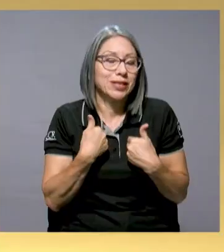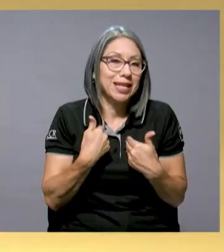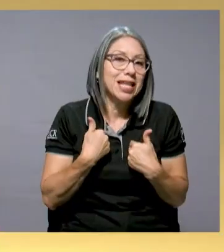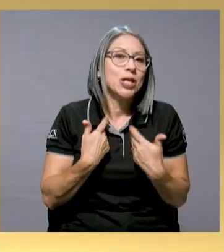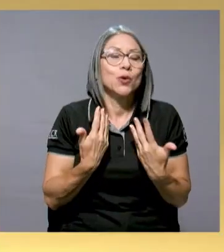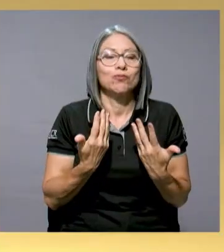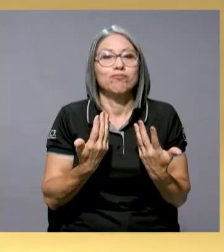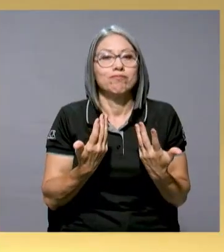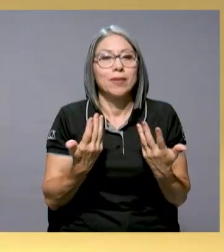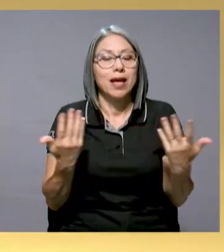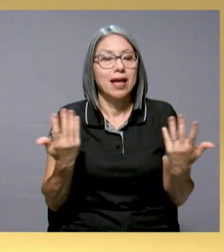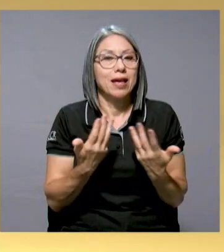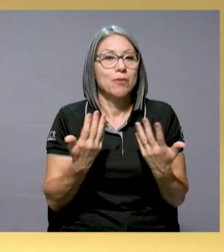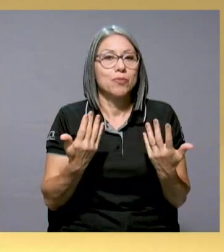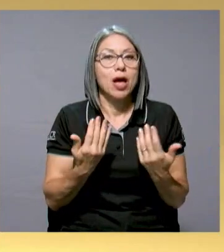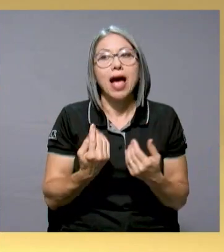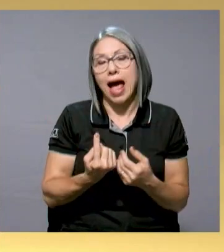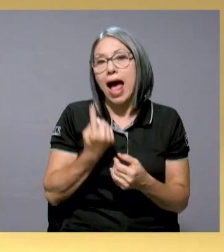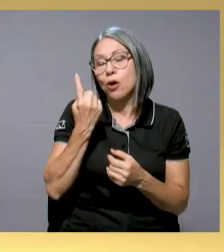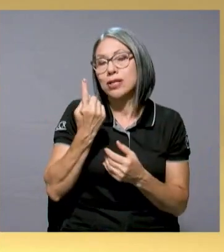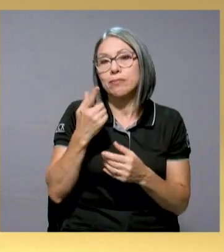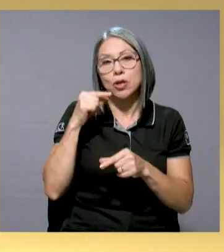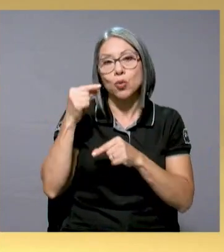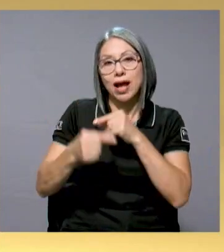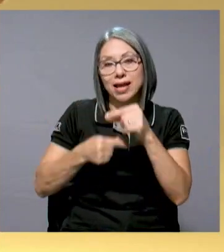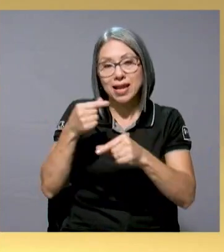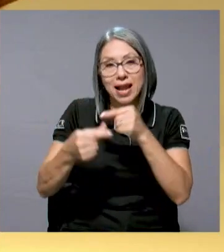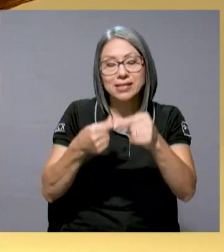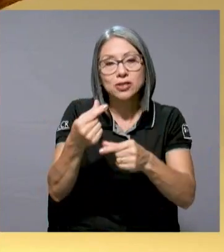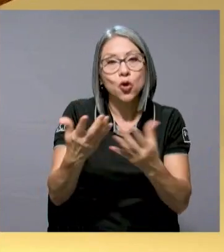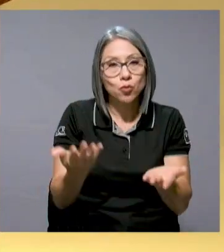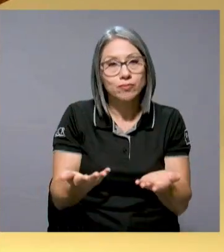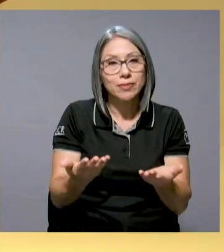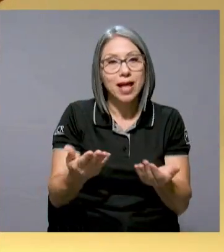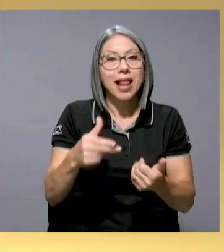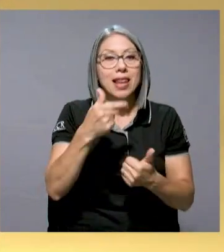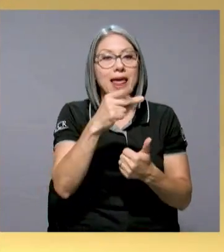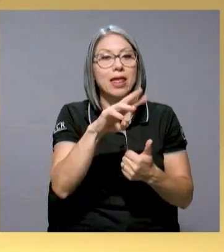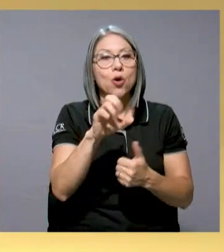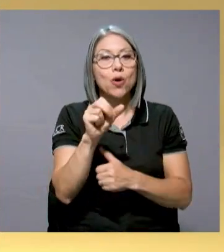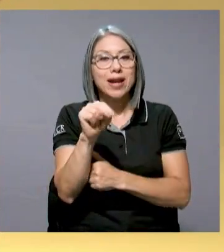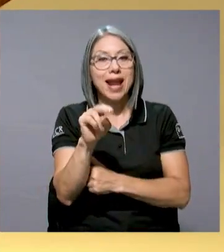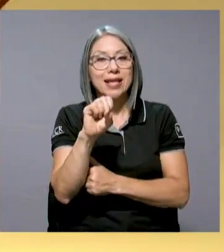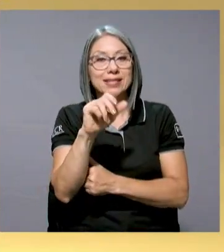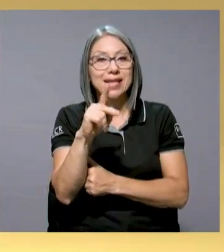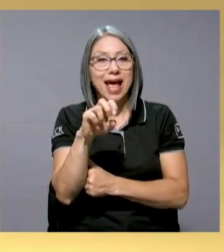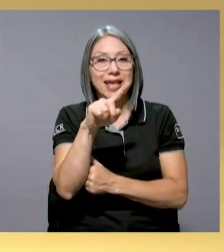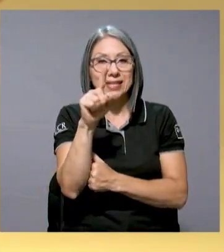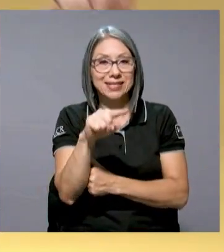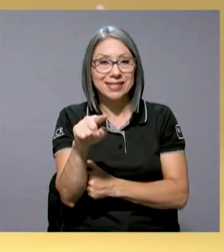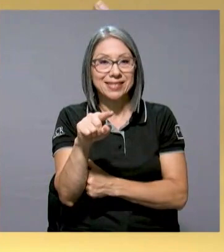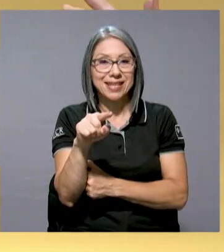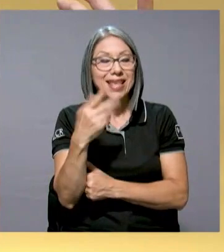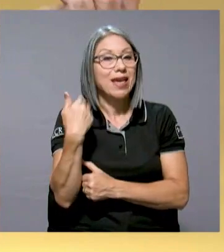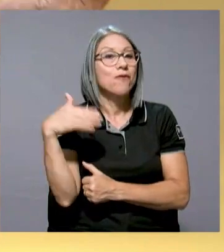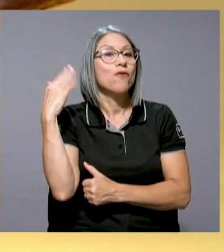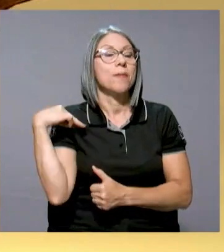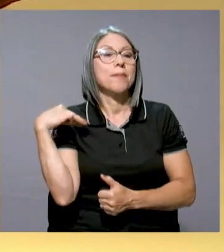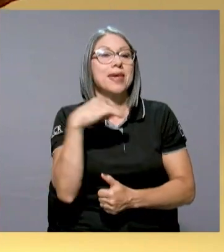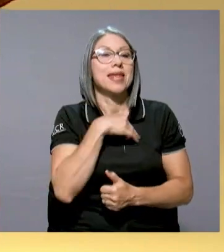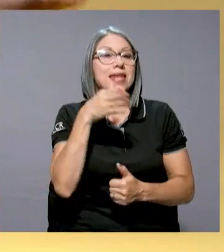hay una generación, la de don Hernán Sáenz, que fue ministro de Hacienda, de